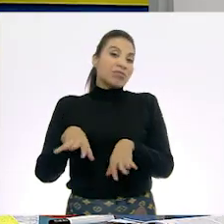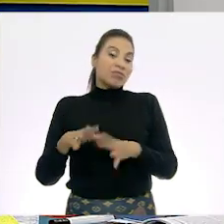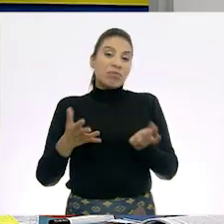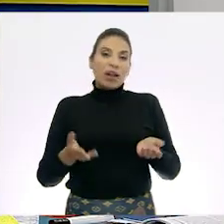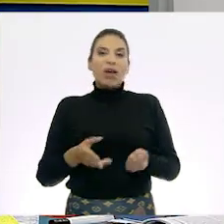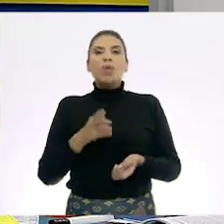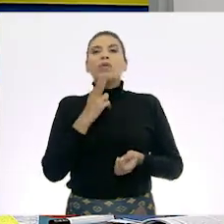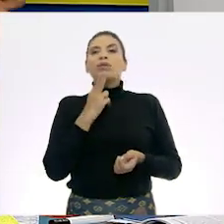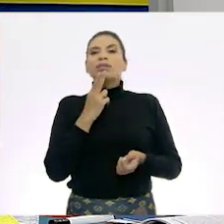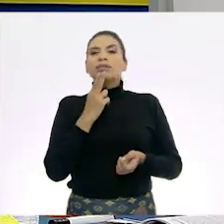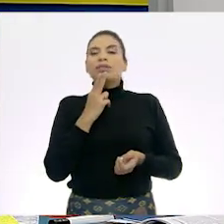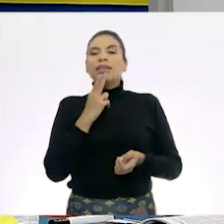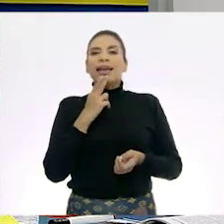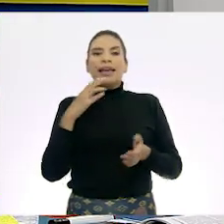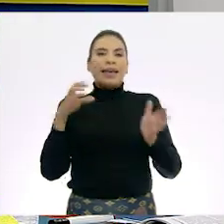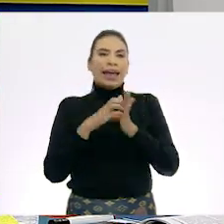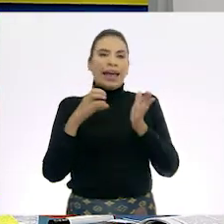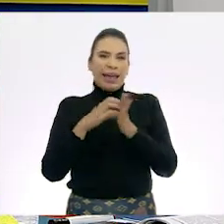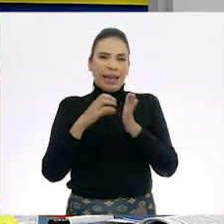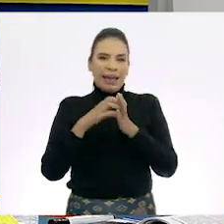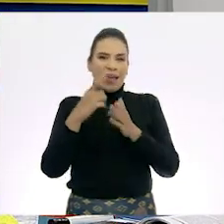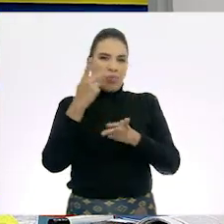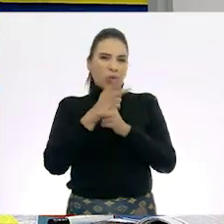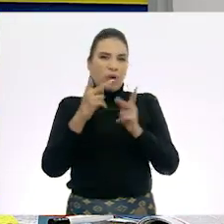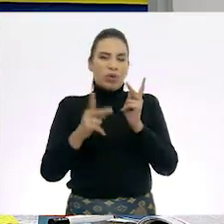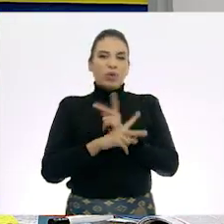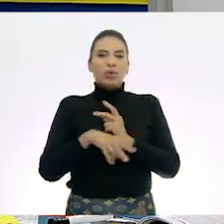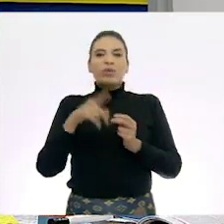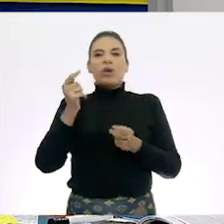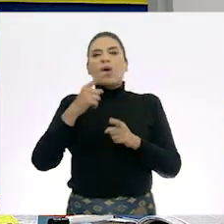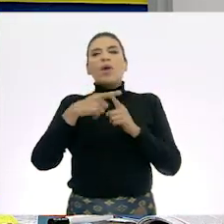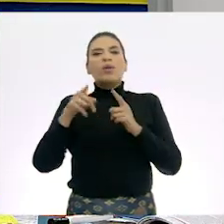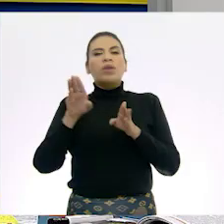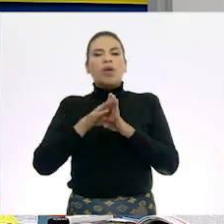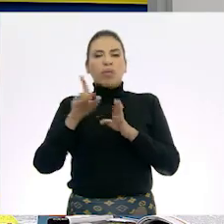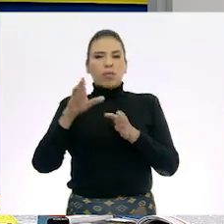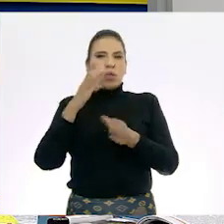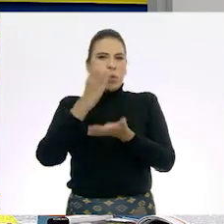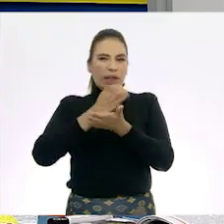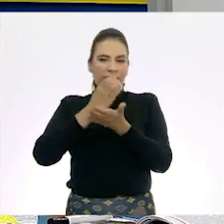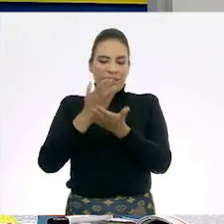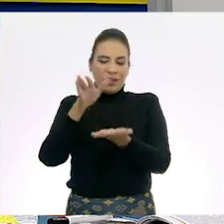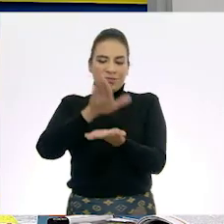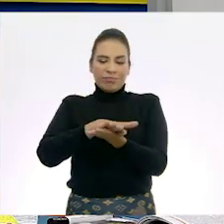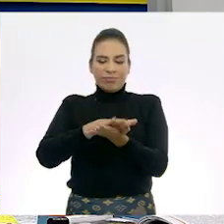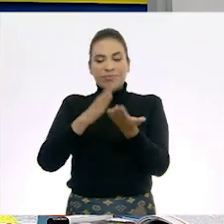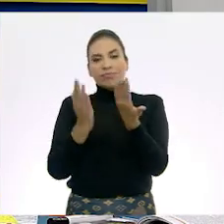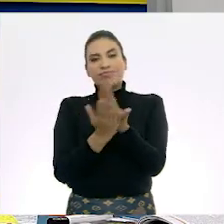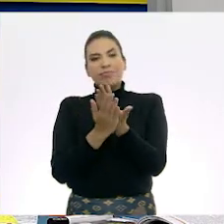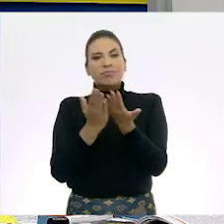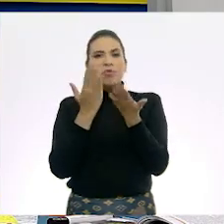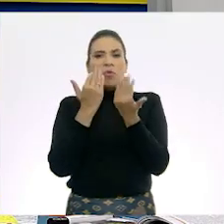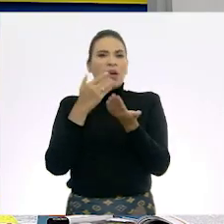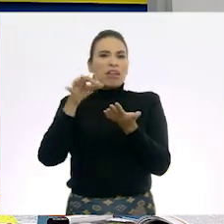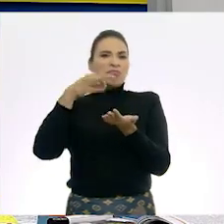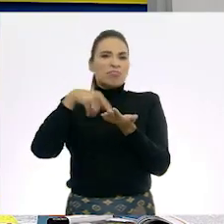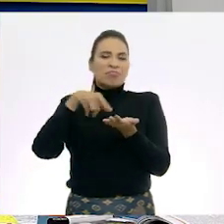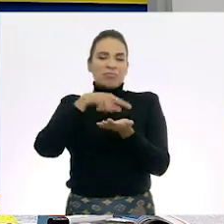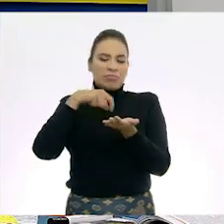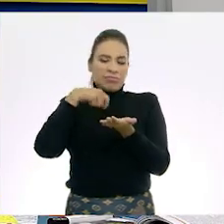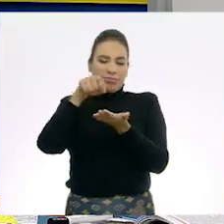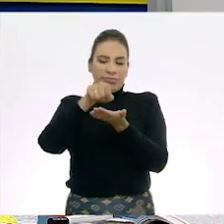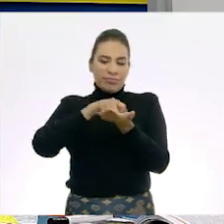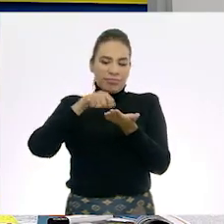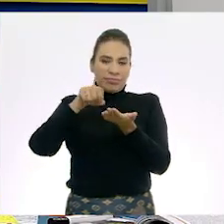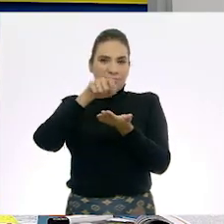basura. Utilicé una caja de un producto, las pastas de un cuaderno que ya no tenía hojas limpias, tracé ahí